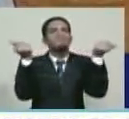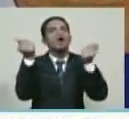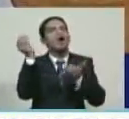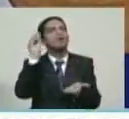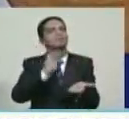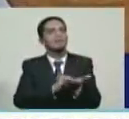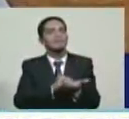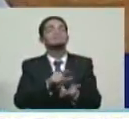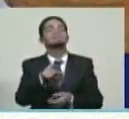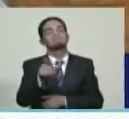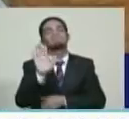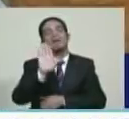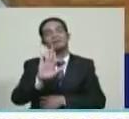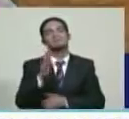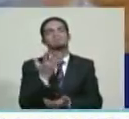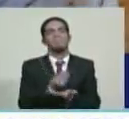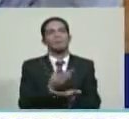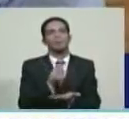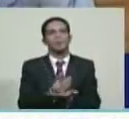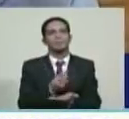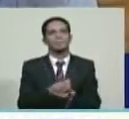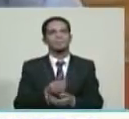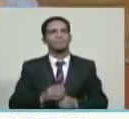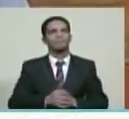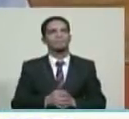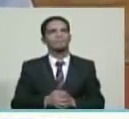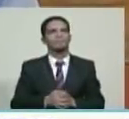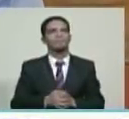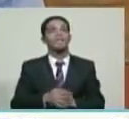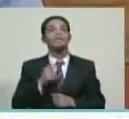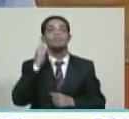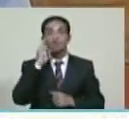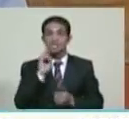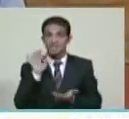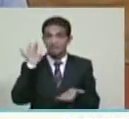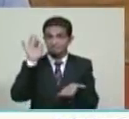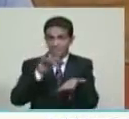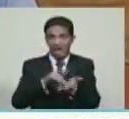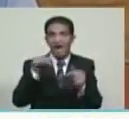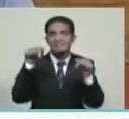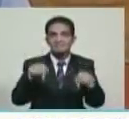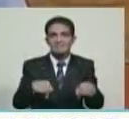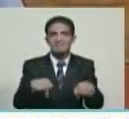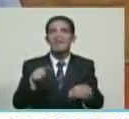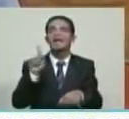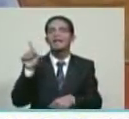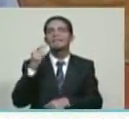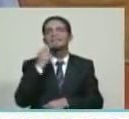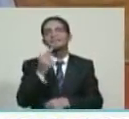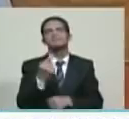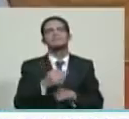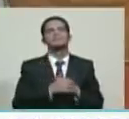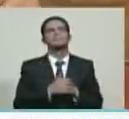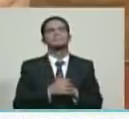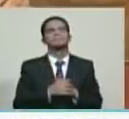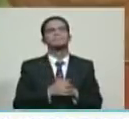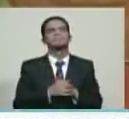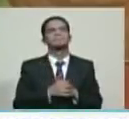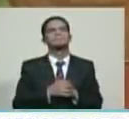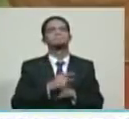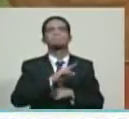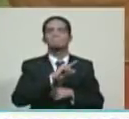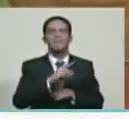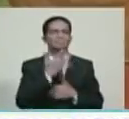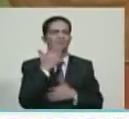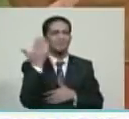Así es Monagas, así era Maturín. Ah, fueron Bolívar cuando entró aquí, profesor. Él dijo, mandó, también